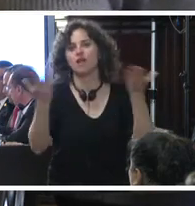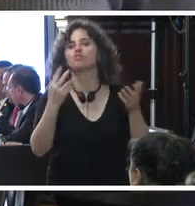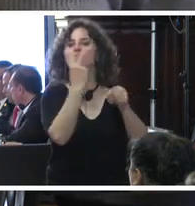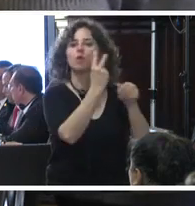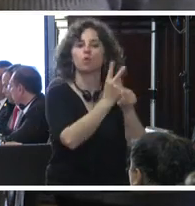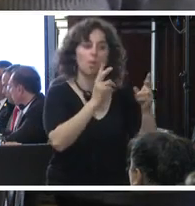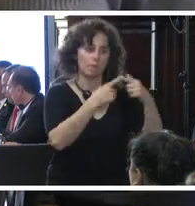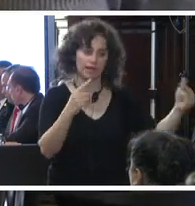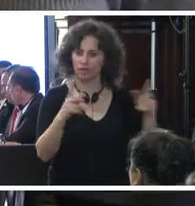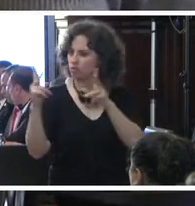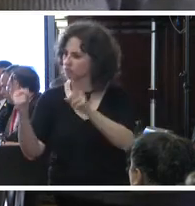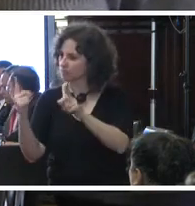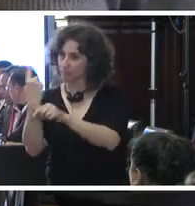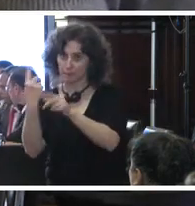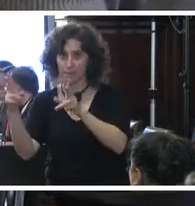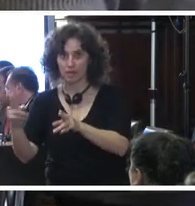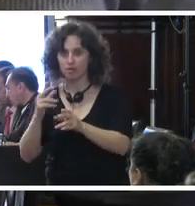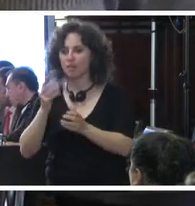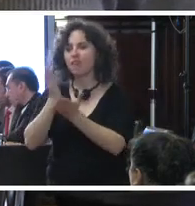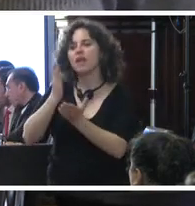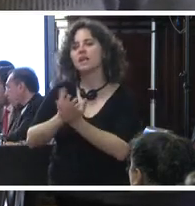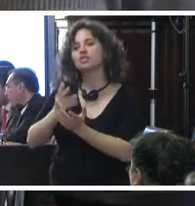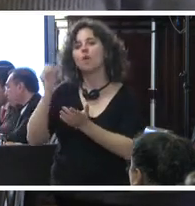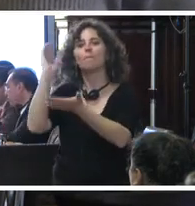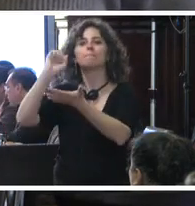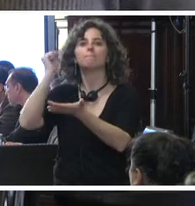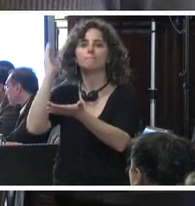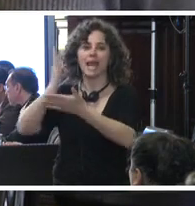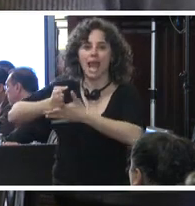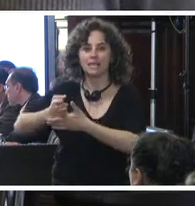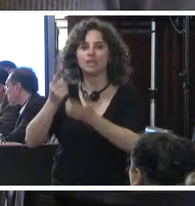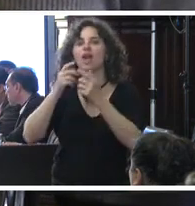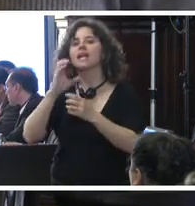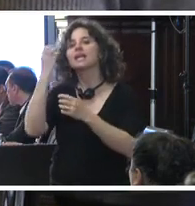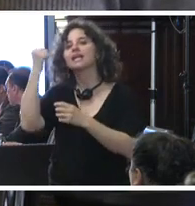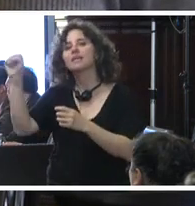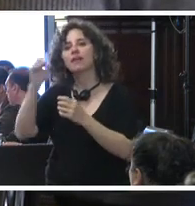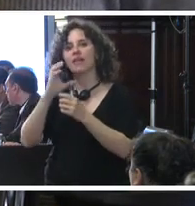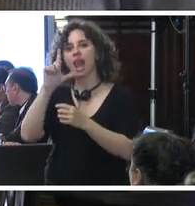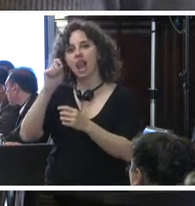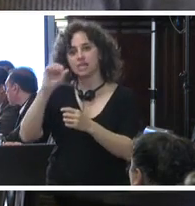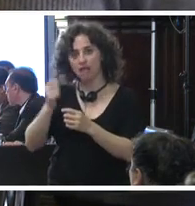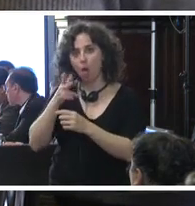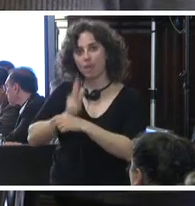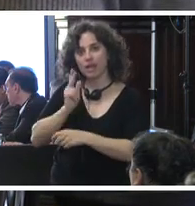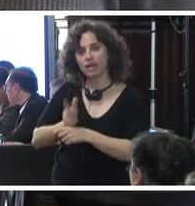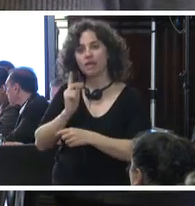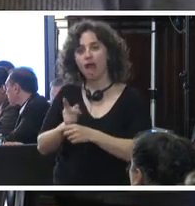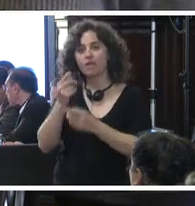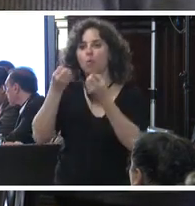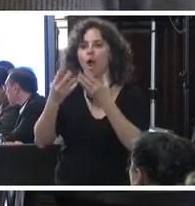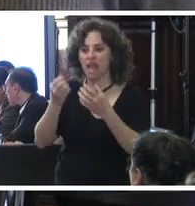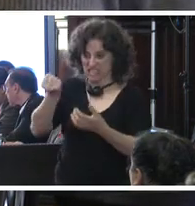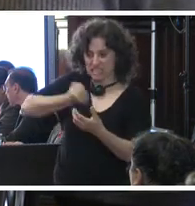periodo. En derecho penal internacional, como en derecho interamericano, son crímenes de lesa humanidad tipos penales, entre los cuales se encuentran los